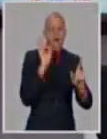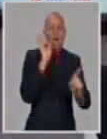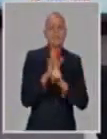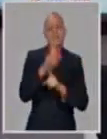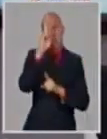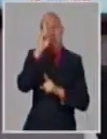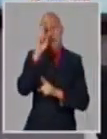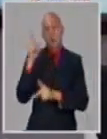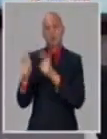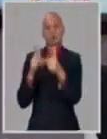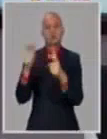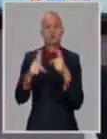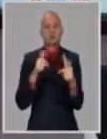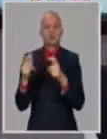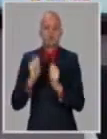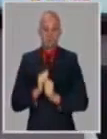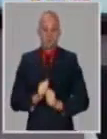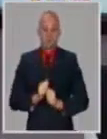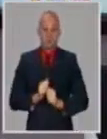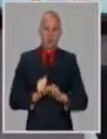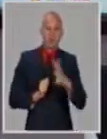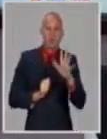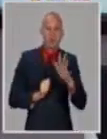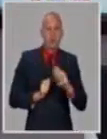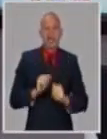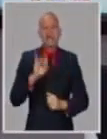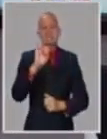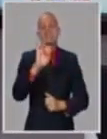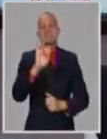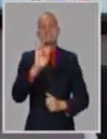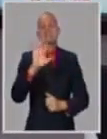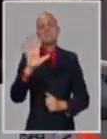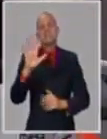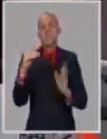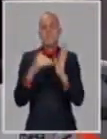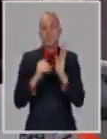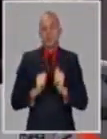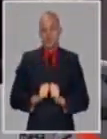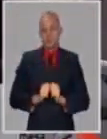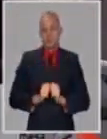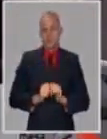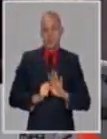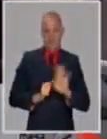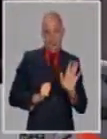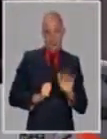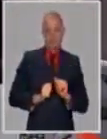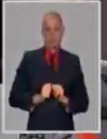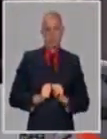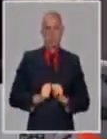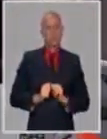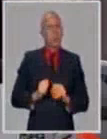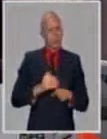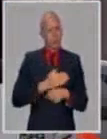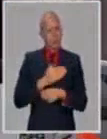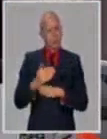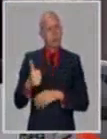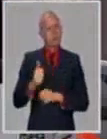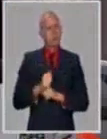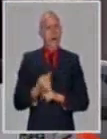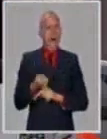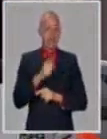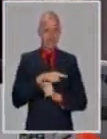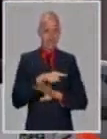75.000 sujetos. Que es este estudio también marcha bien. Bueno, hoy estaba, ayer, en el